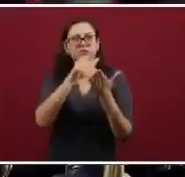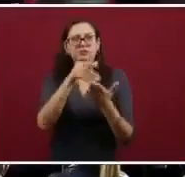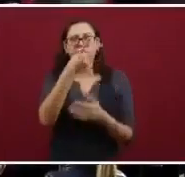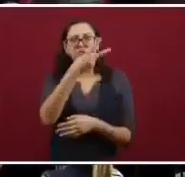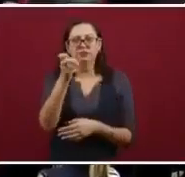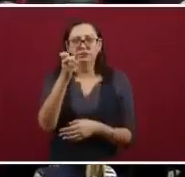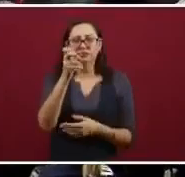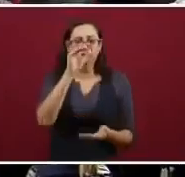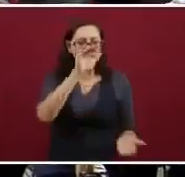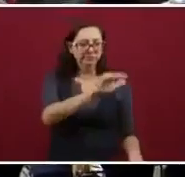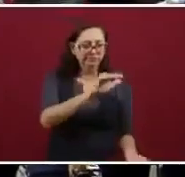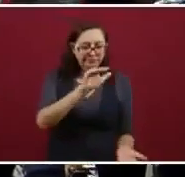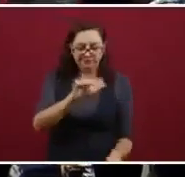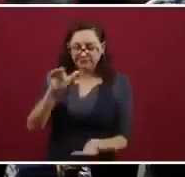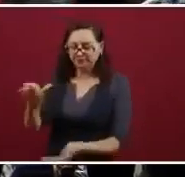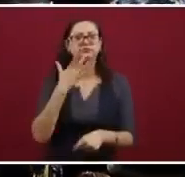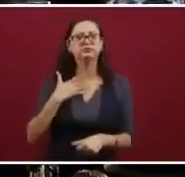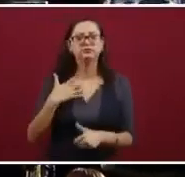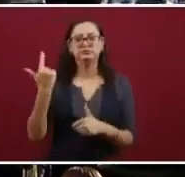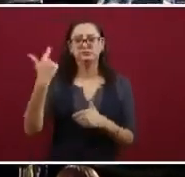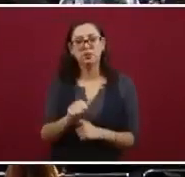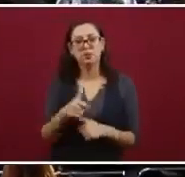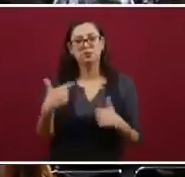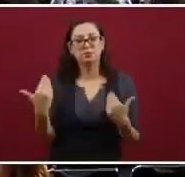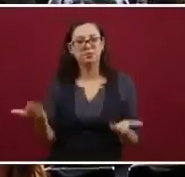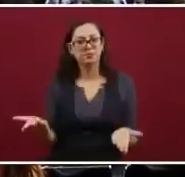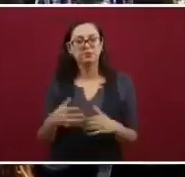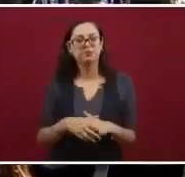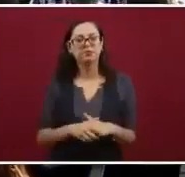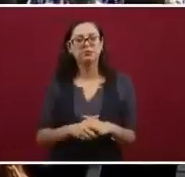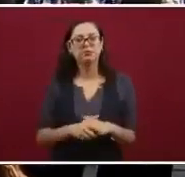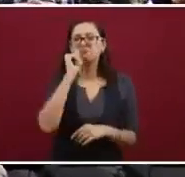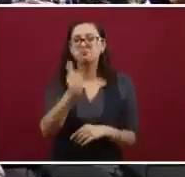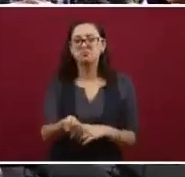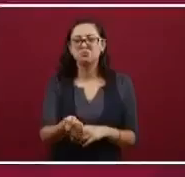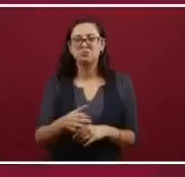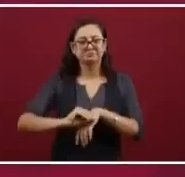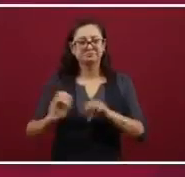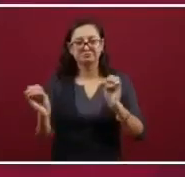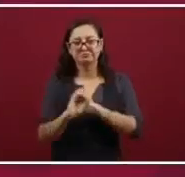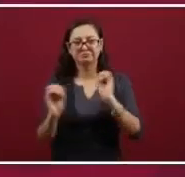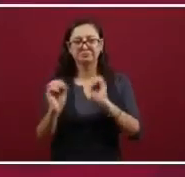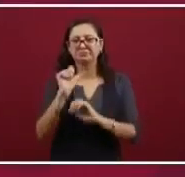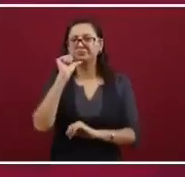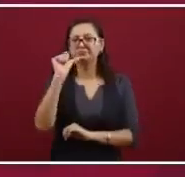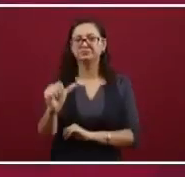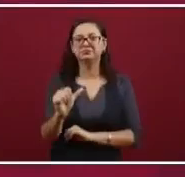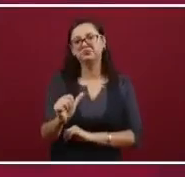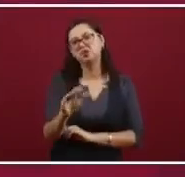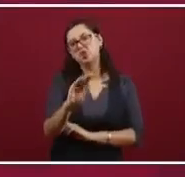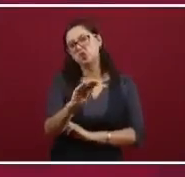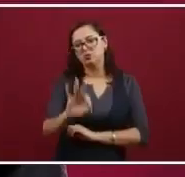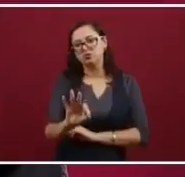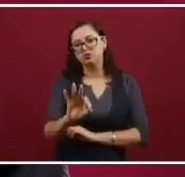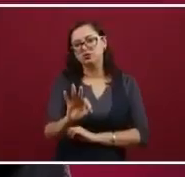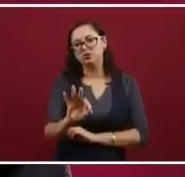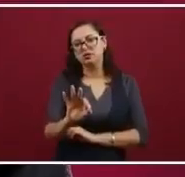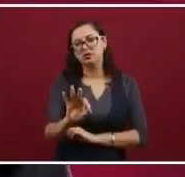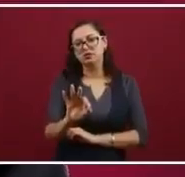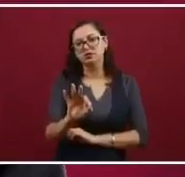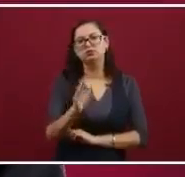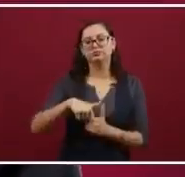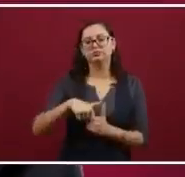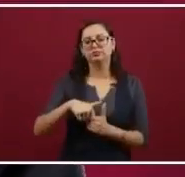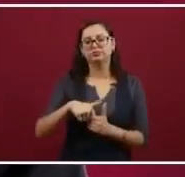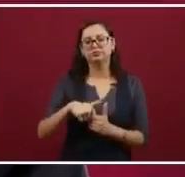1,200,000 barriles diarios de gasolinas, y al final no se usan los permisos porque el 95% de